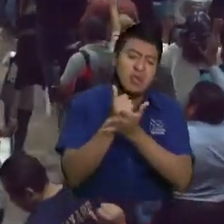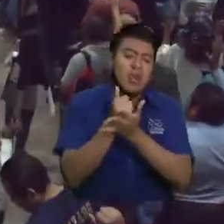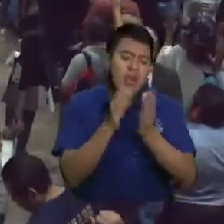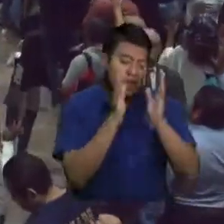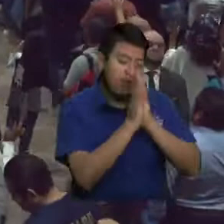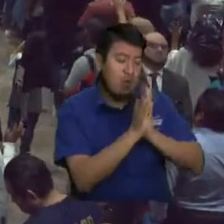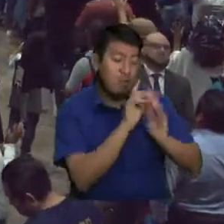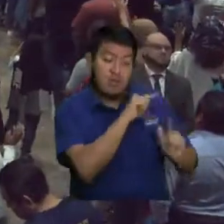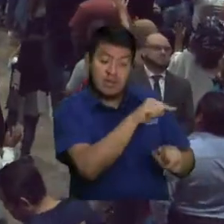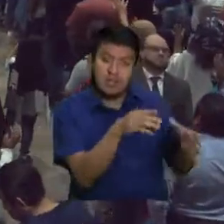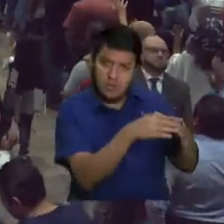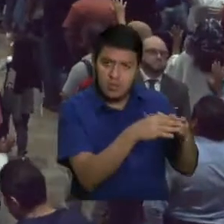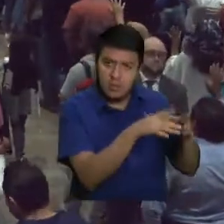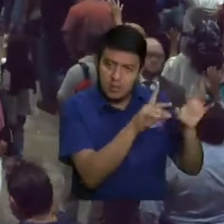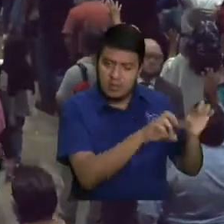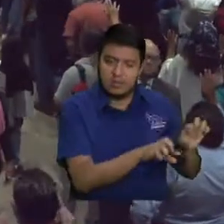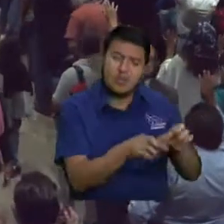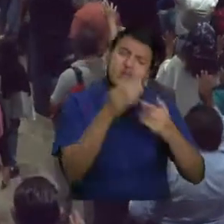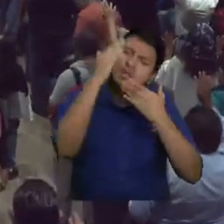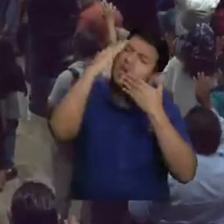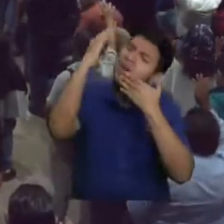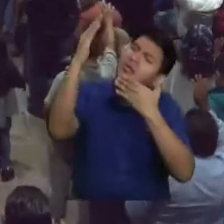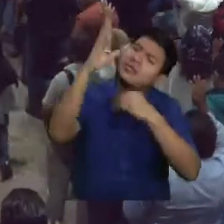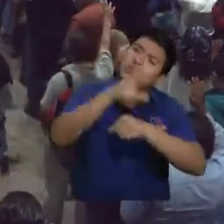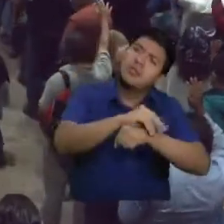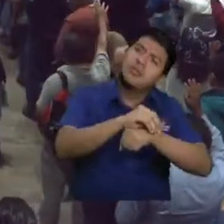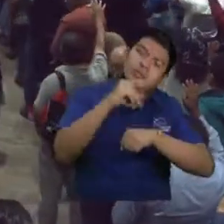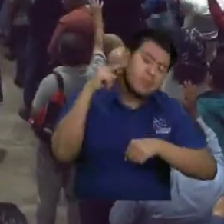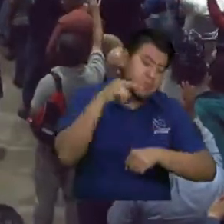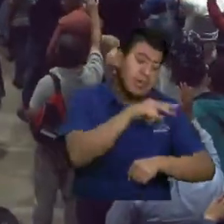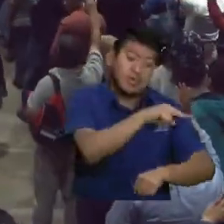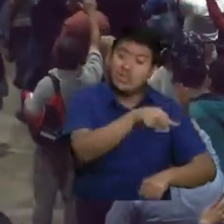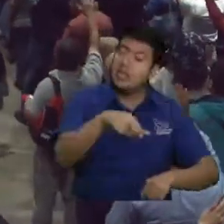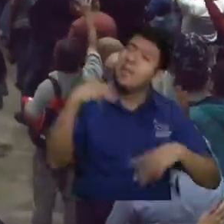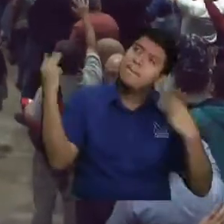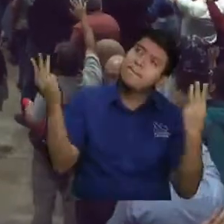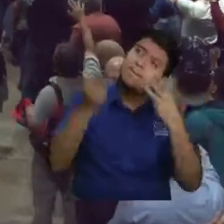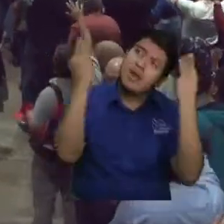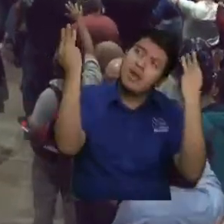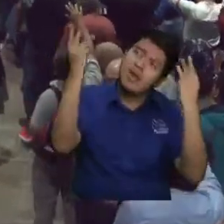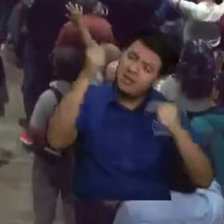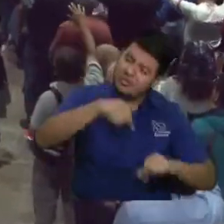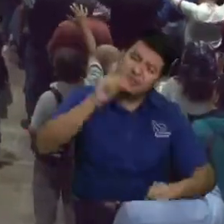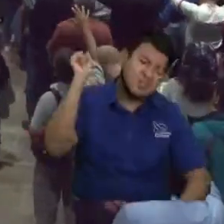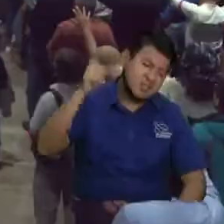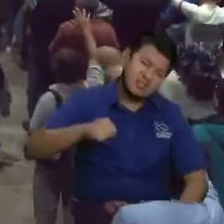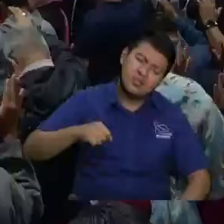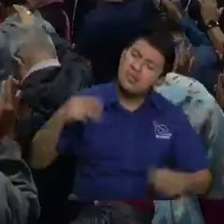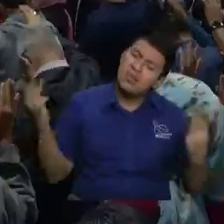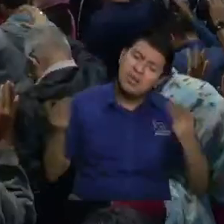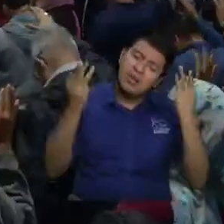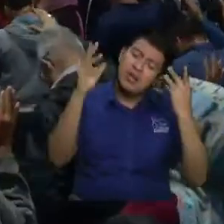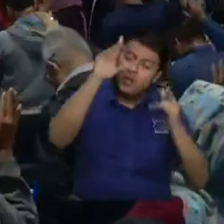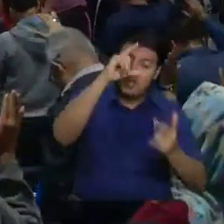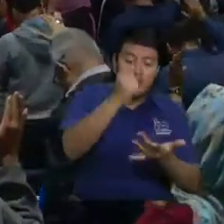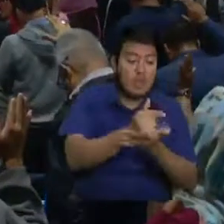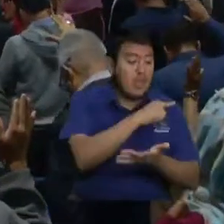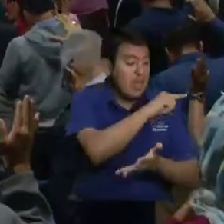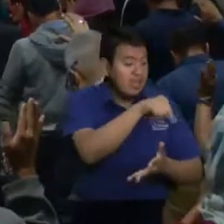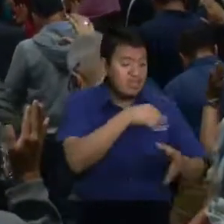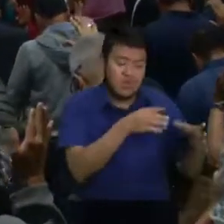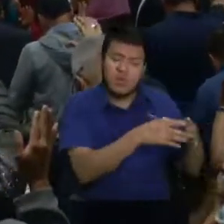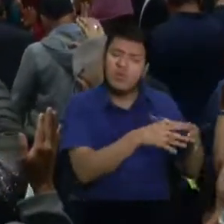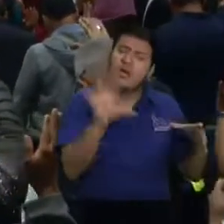Gracias, papito lindo, por permitirnos ver este milagro. Este sí es un milagro, porque es una convicción que